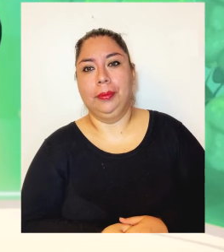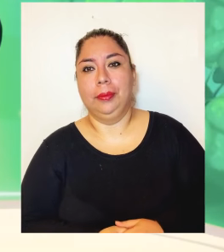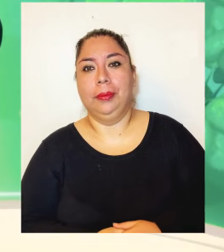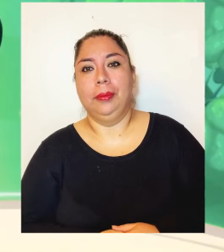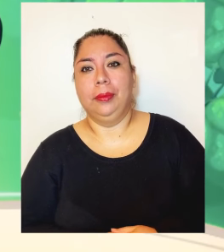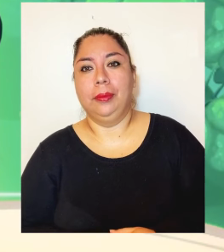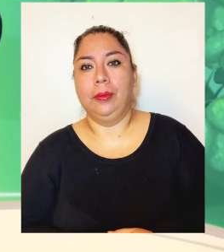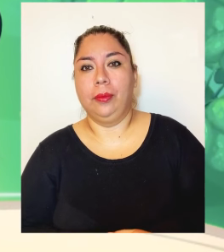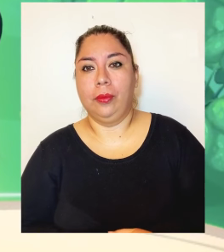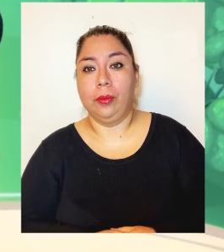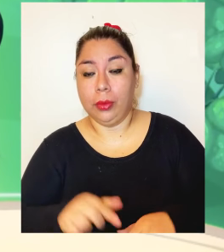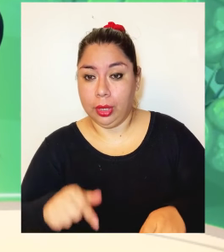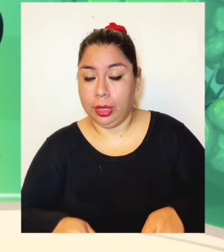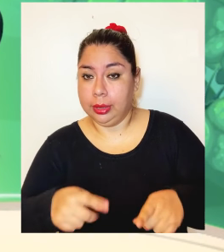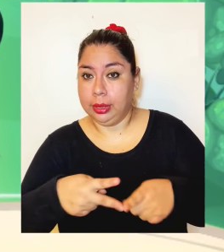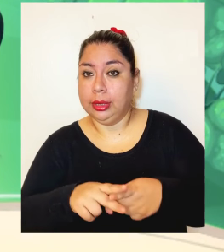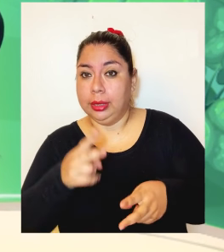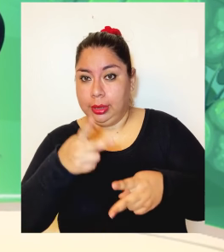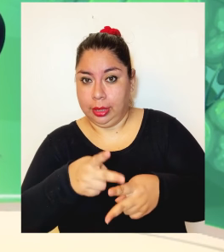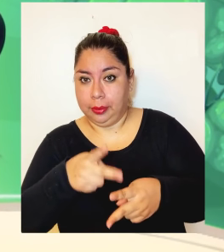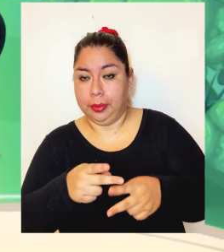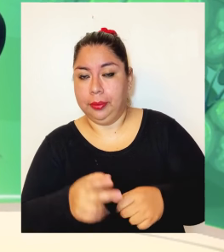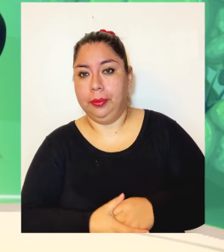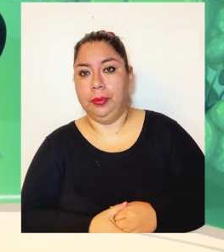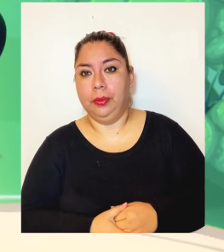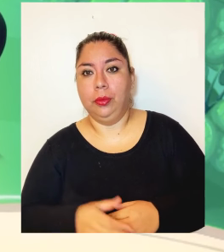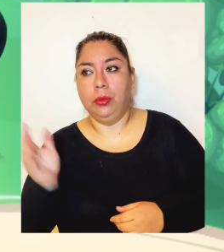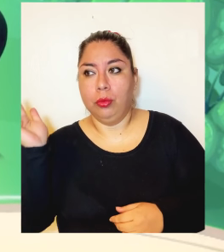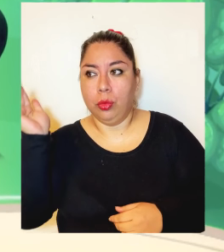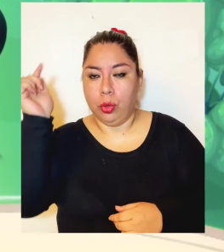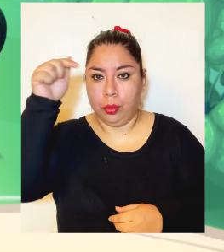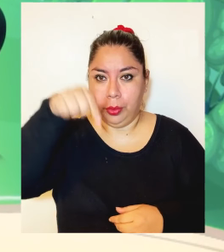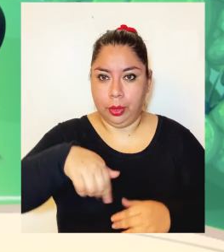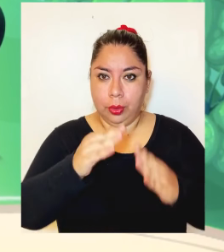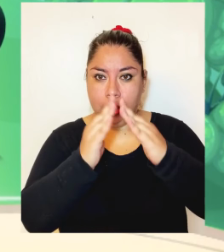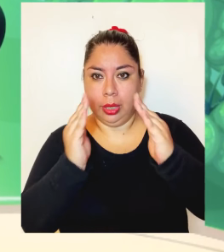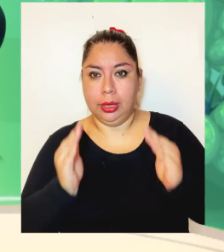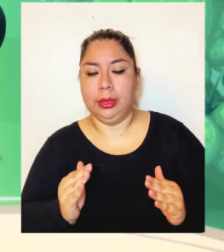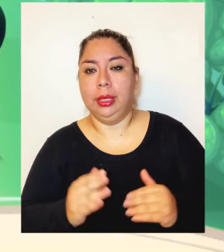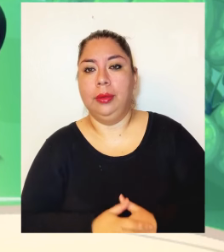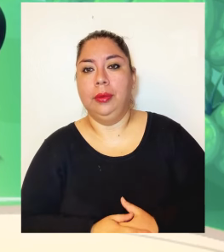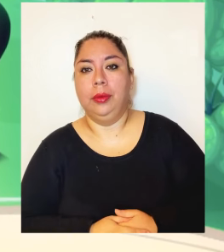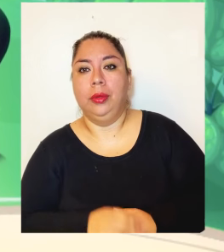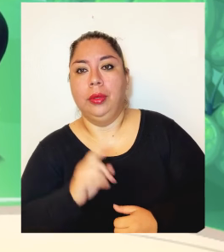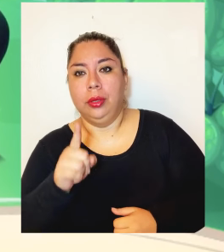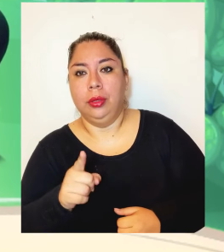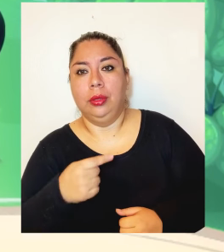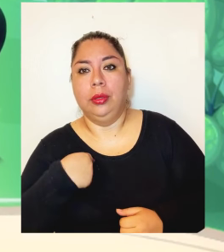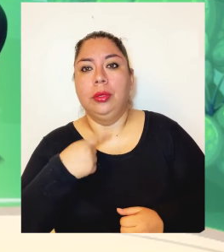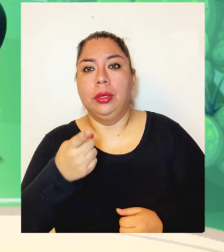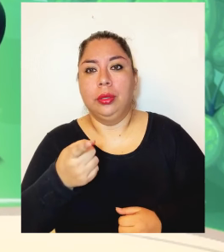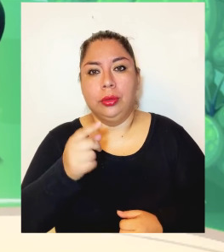Esta historia se llama Volviendo a casa de los... con un susto